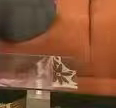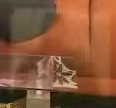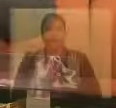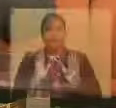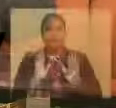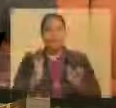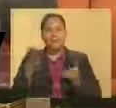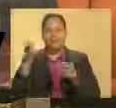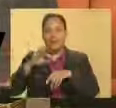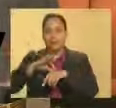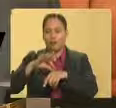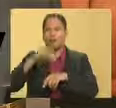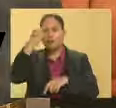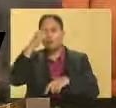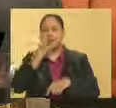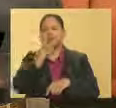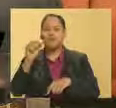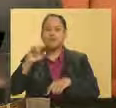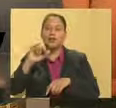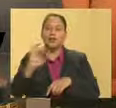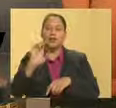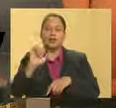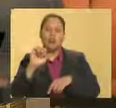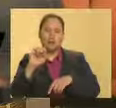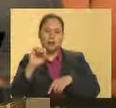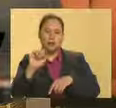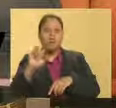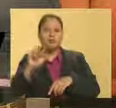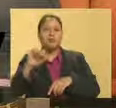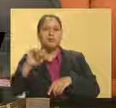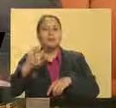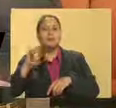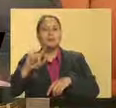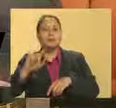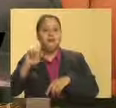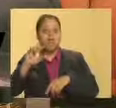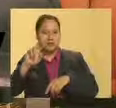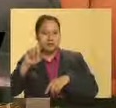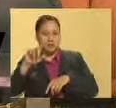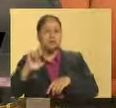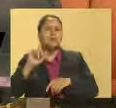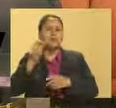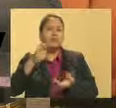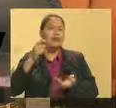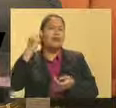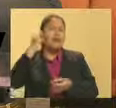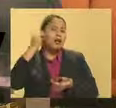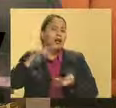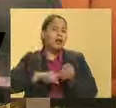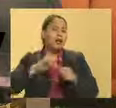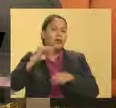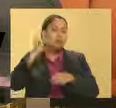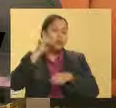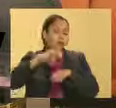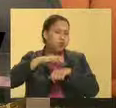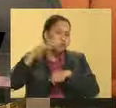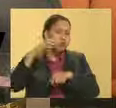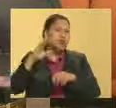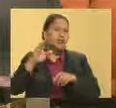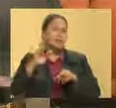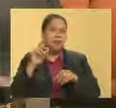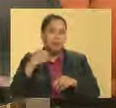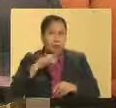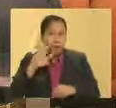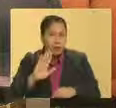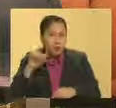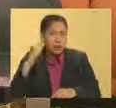Y ya estamos con nuestro pediatra de cabecera, el doctor Juan Carlos Ramírez Herralde, que nos va a hablar de la otitis del nadador. A mí me suena como algo del oído.